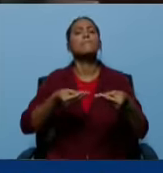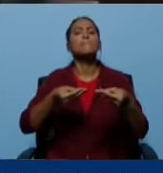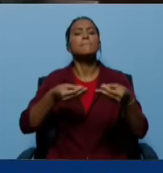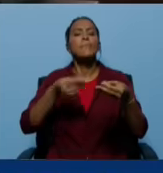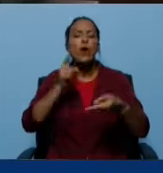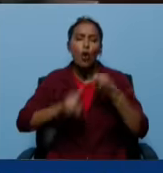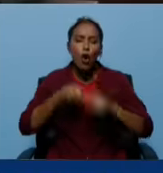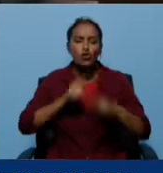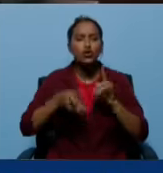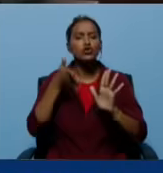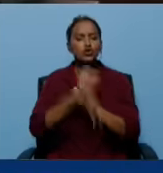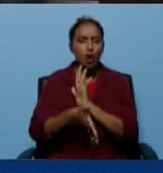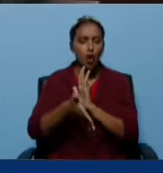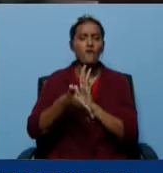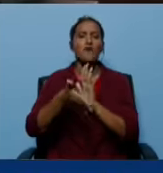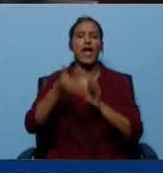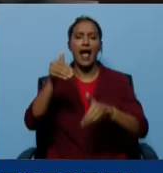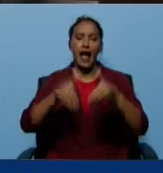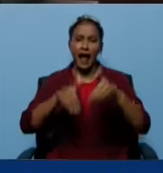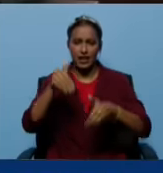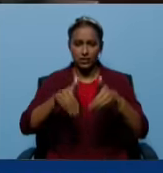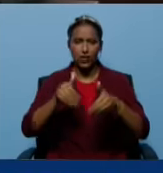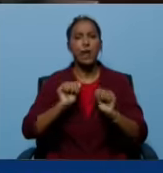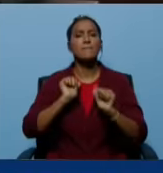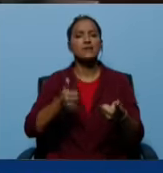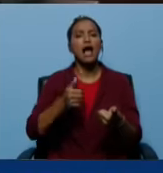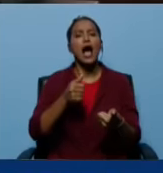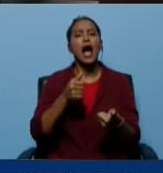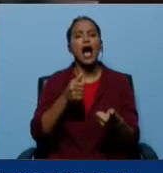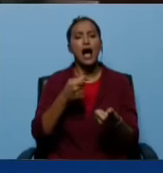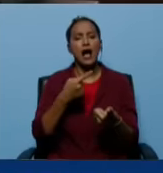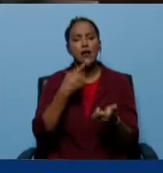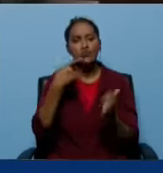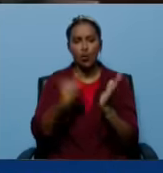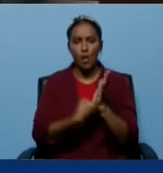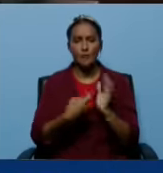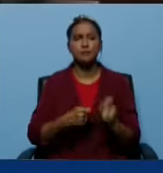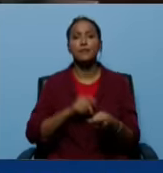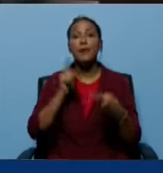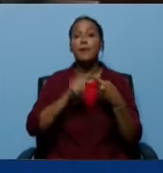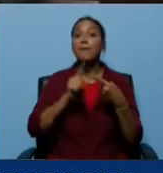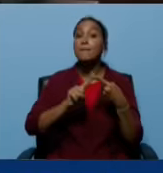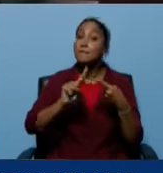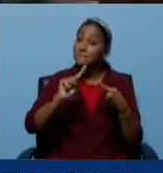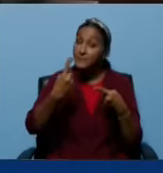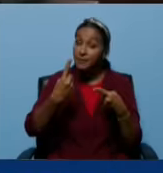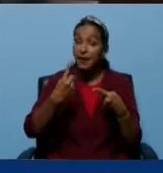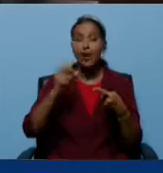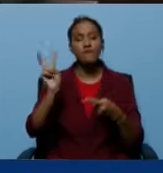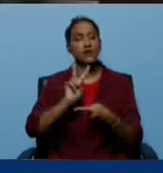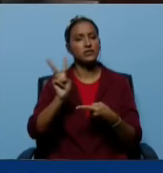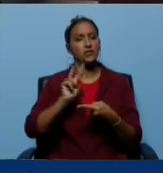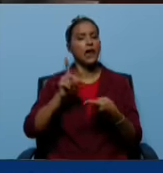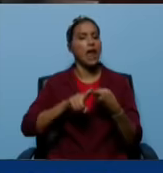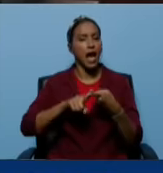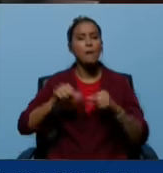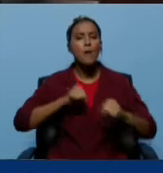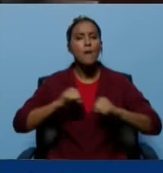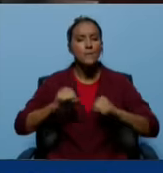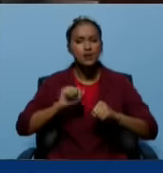los cuales pasamos a mencionar. Primero Venezuela, Movimiento Primero